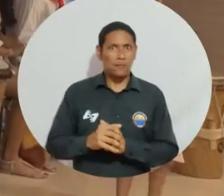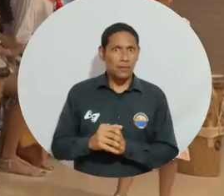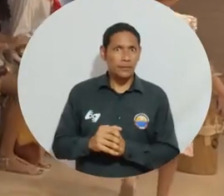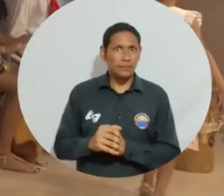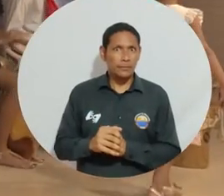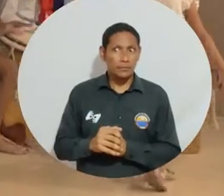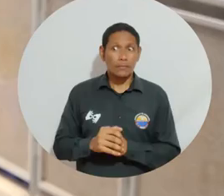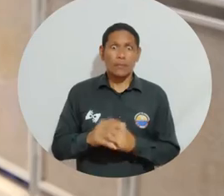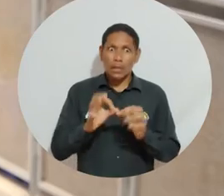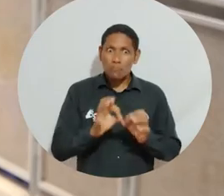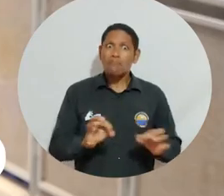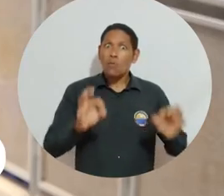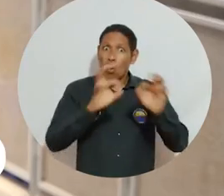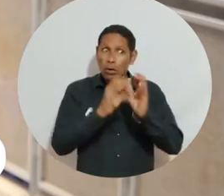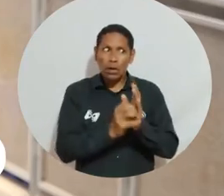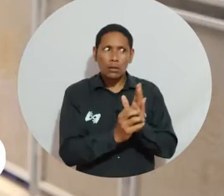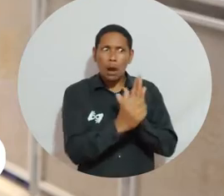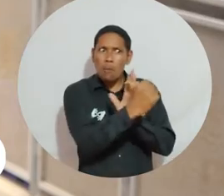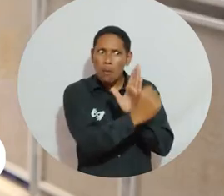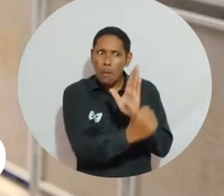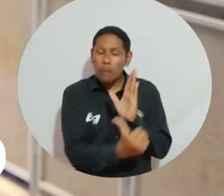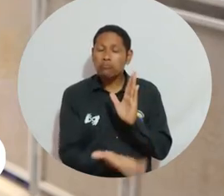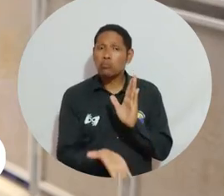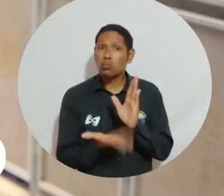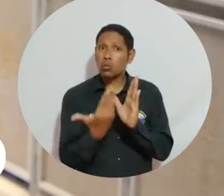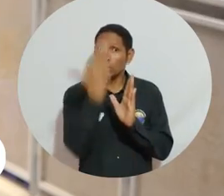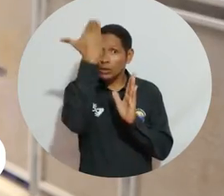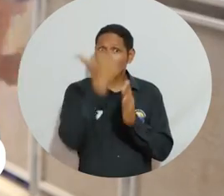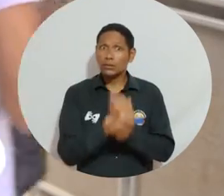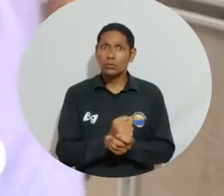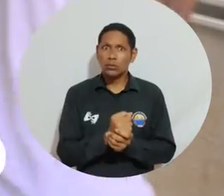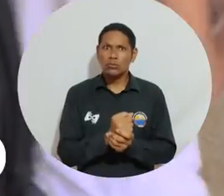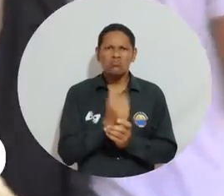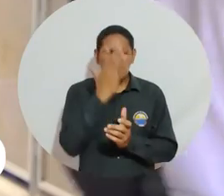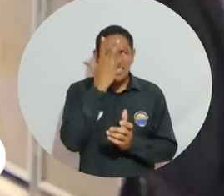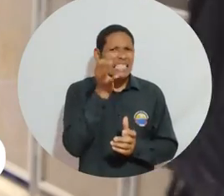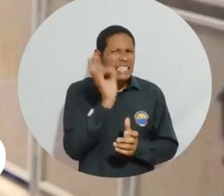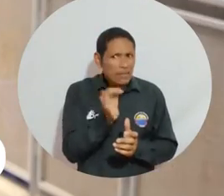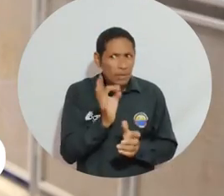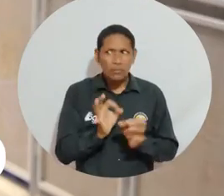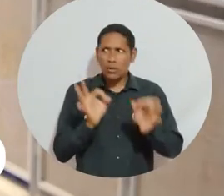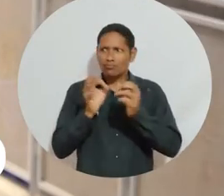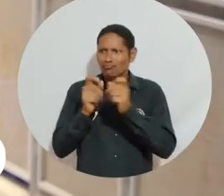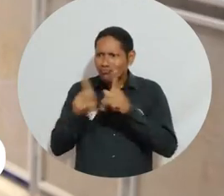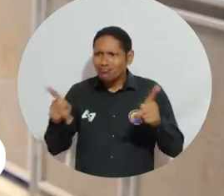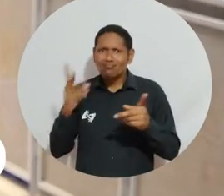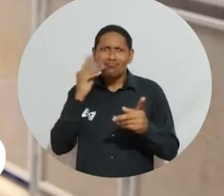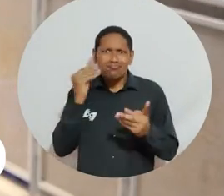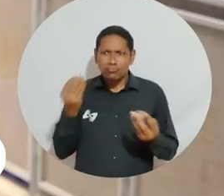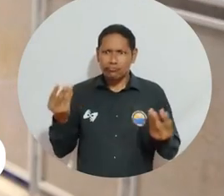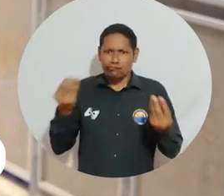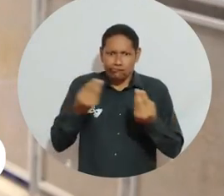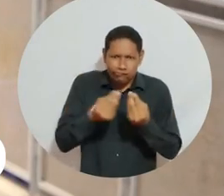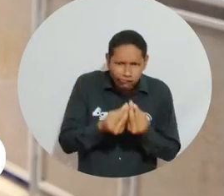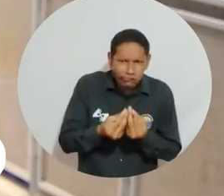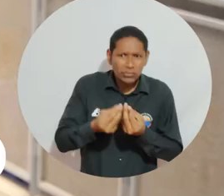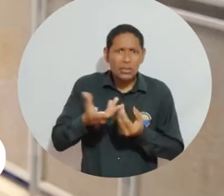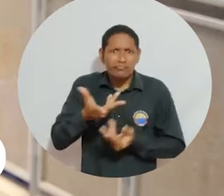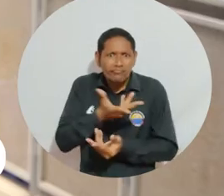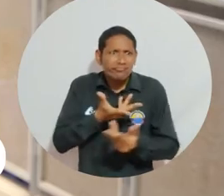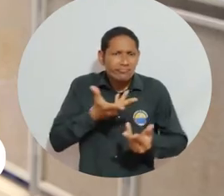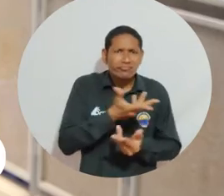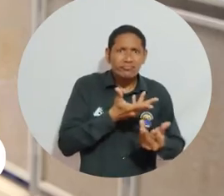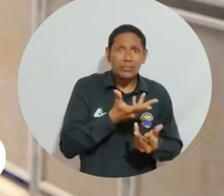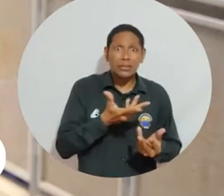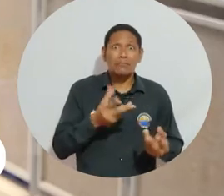adolescentes. Estos programas siempre me han parecido muy buenos, ya que siempre está la asistencia de muchas personas y